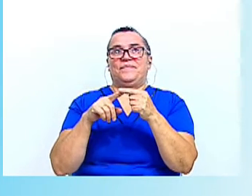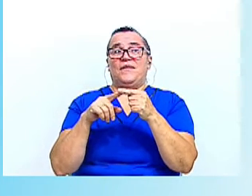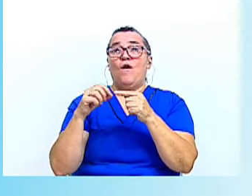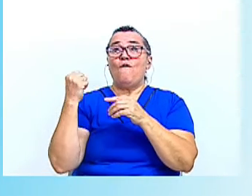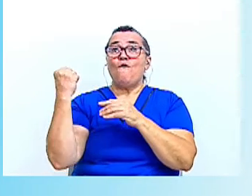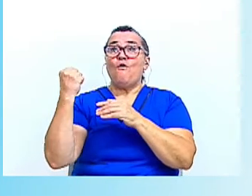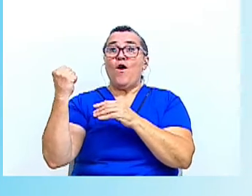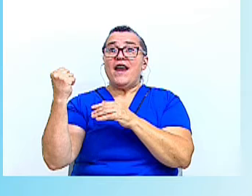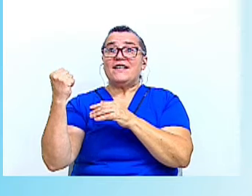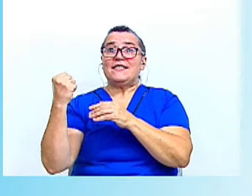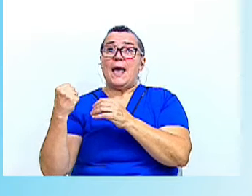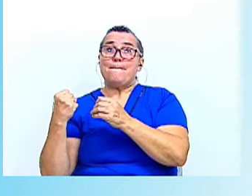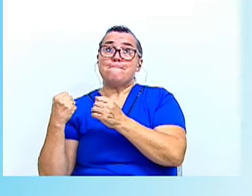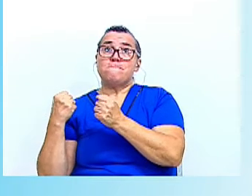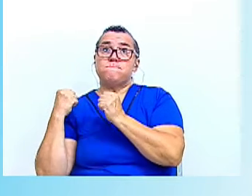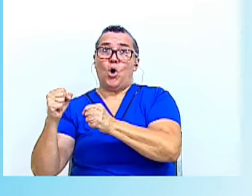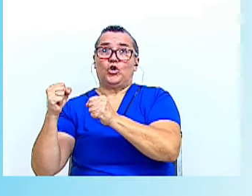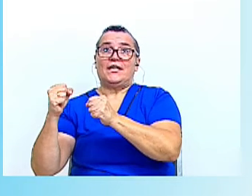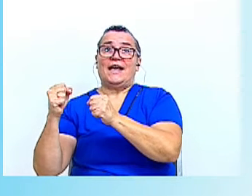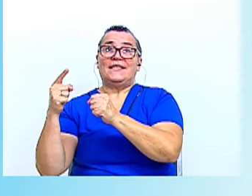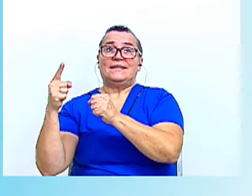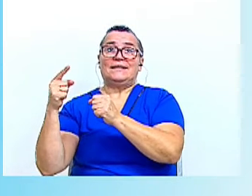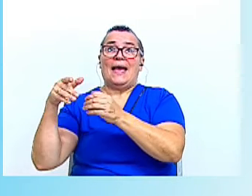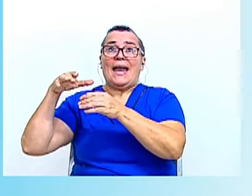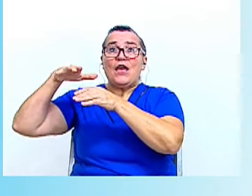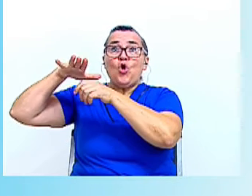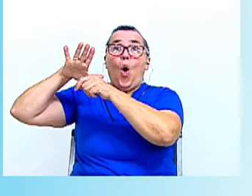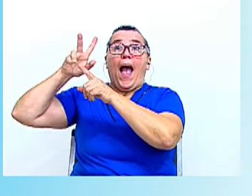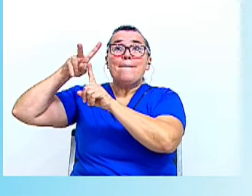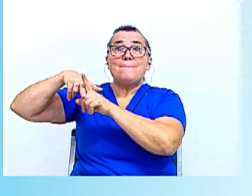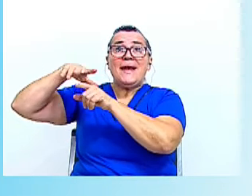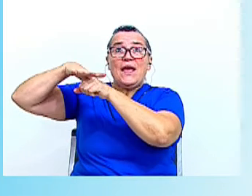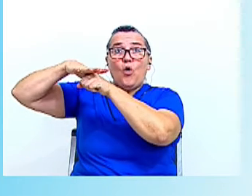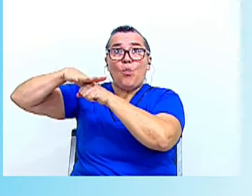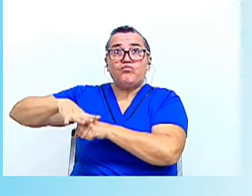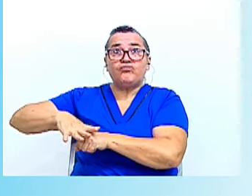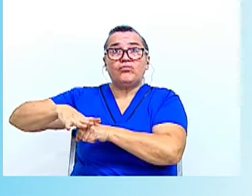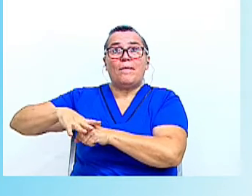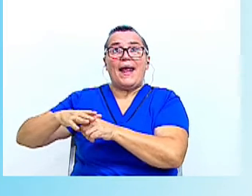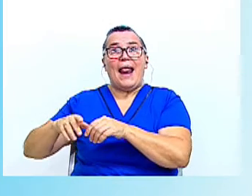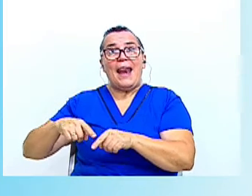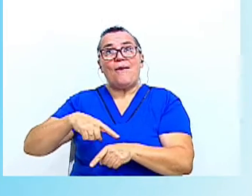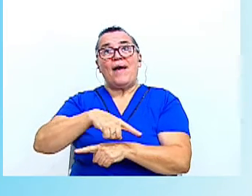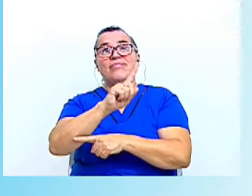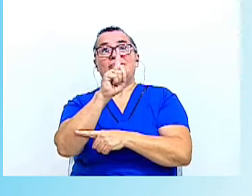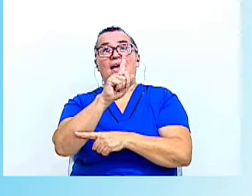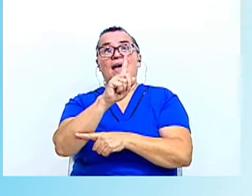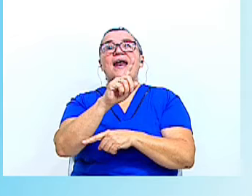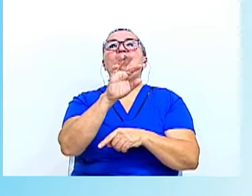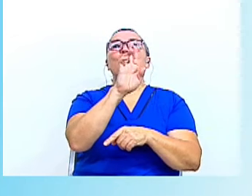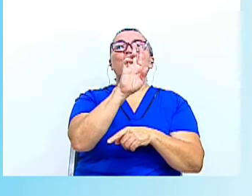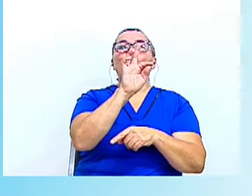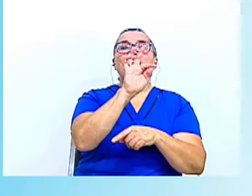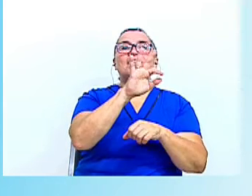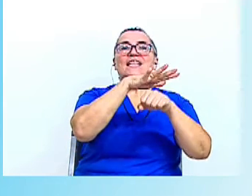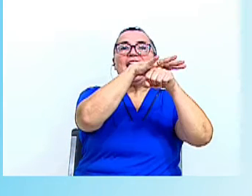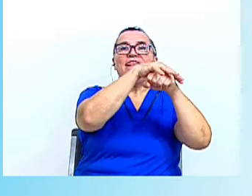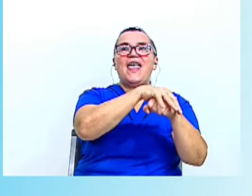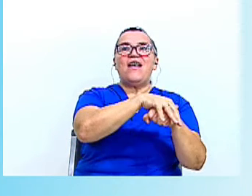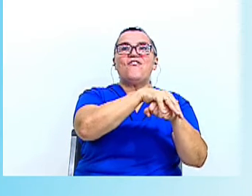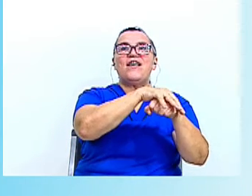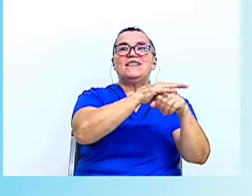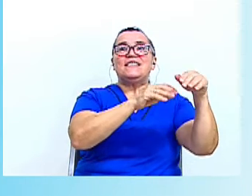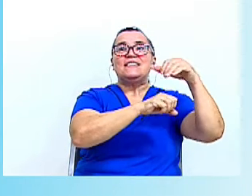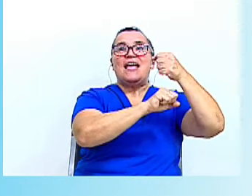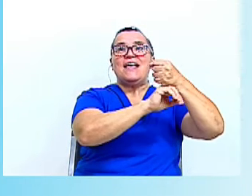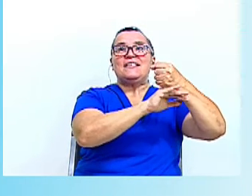La fuerza de potencia es la fuerza que le aplico a la barra para poderla levantar. Y la fuerza de resistencia va